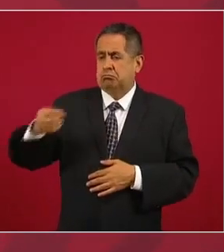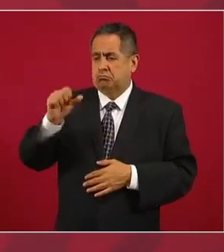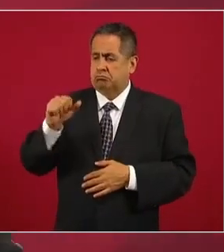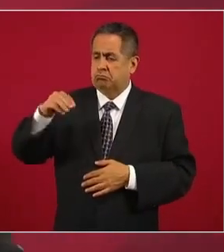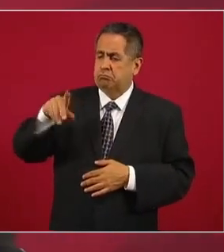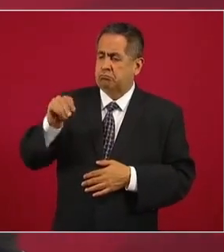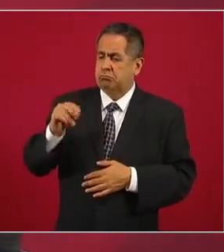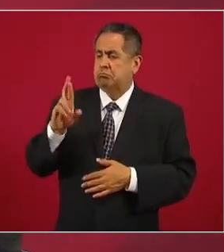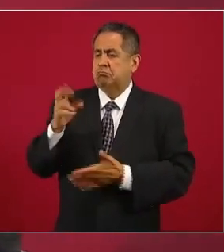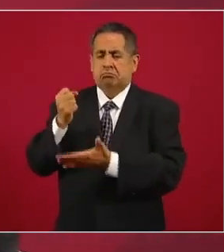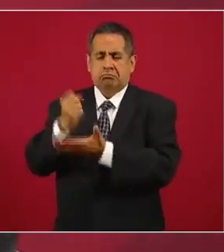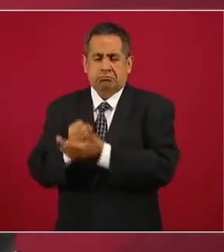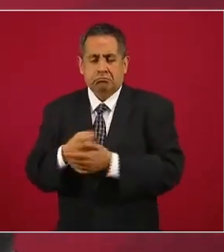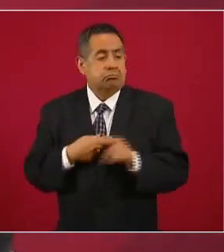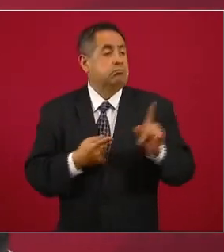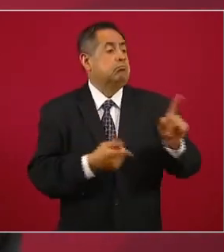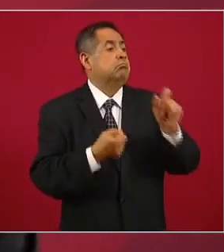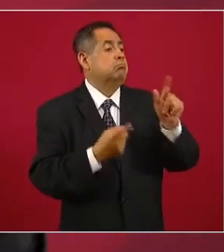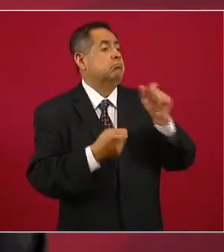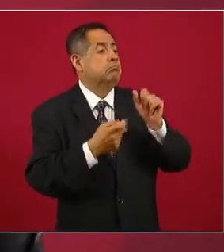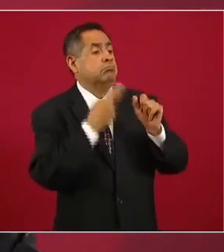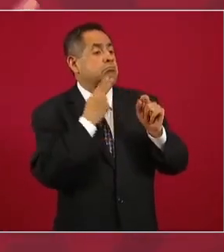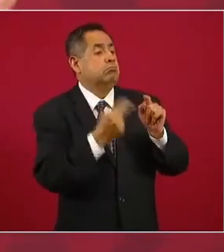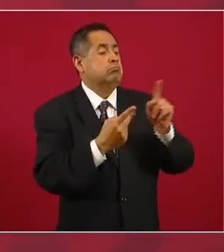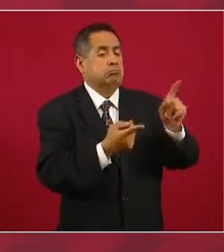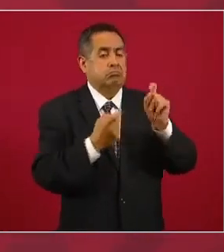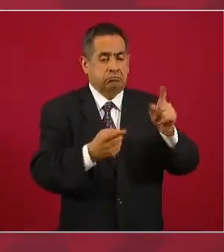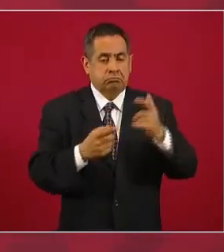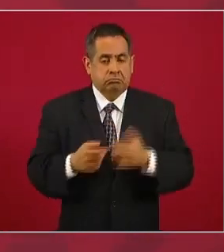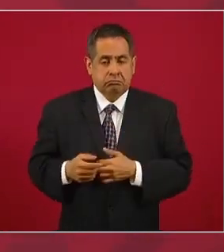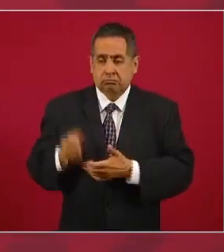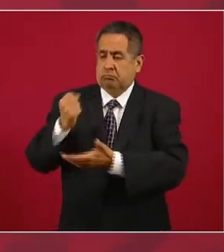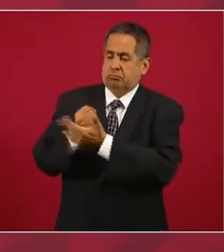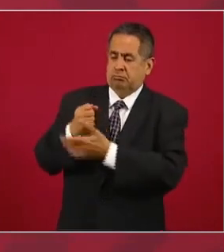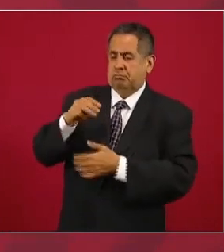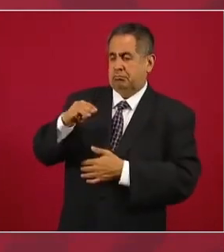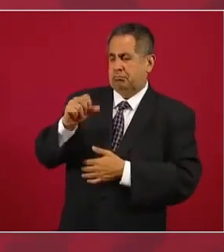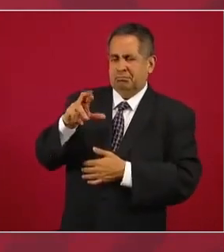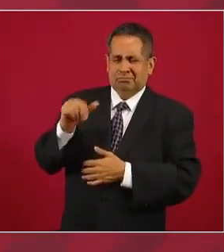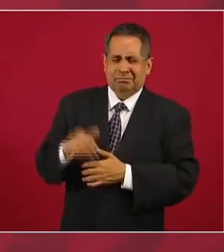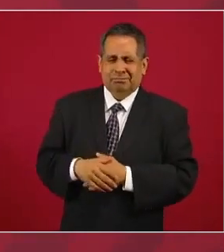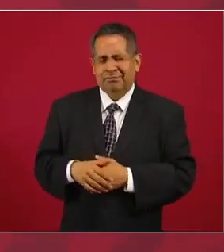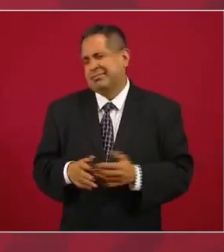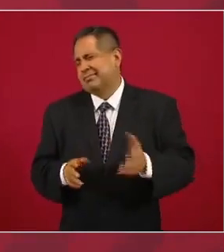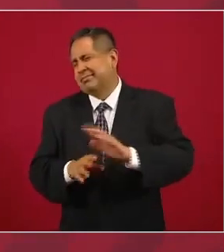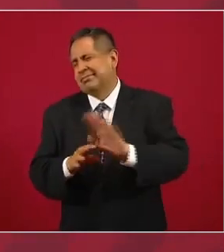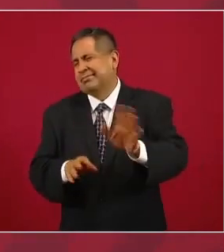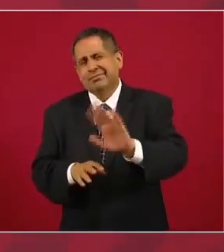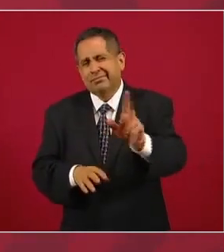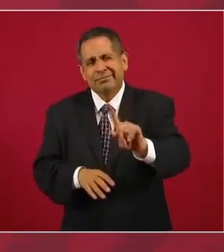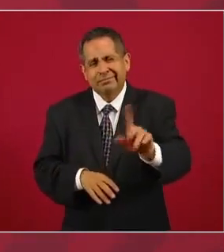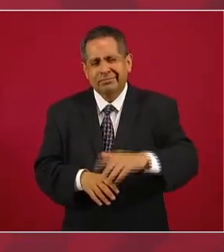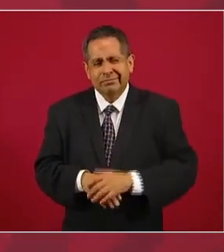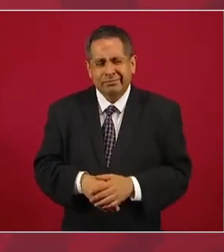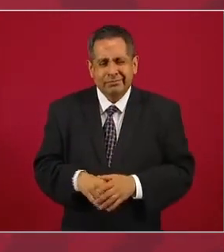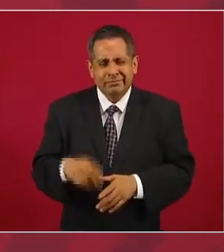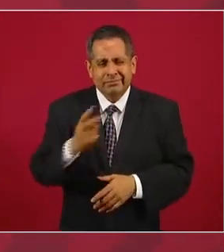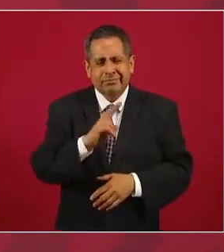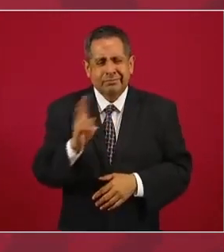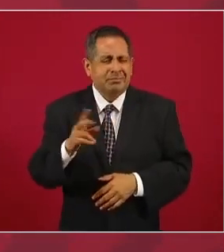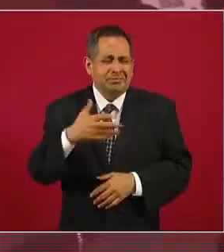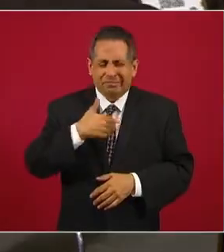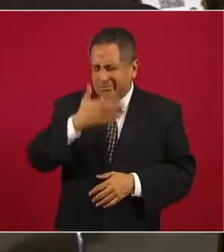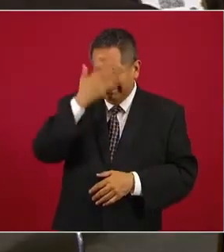pero pues yo no cobro por eso. O sea, pero finalmente es una marca, ¿no? No. Por eso no